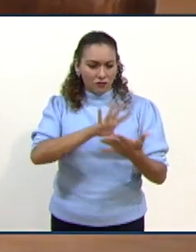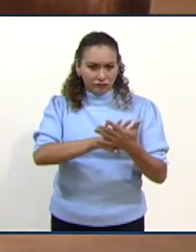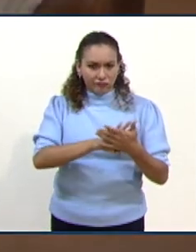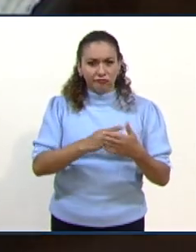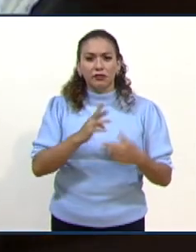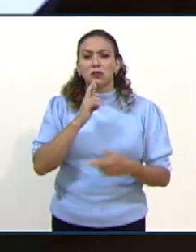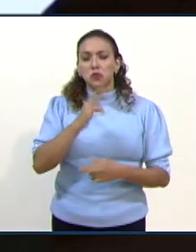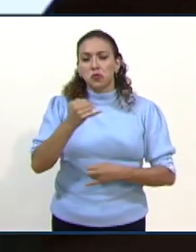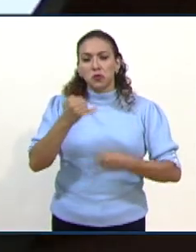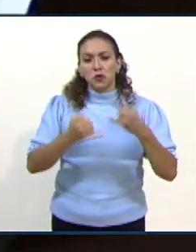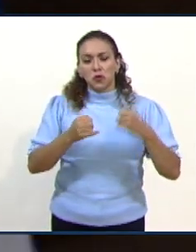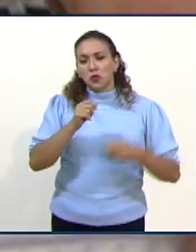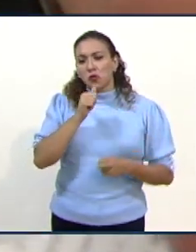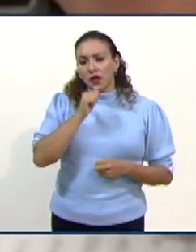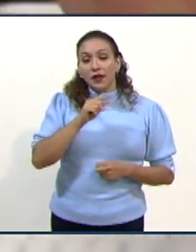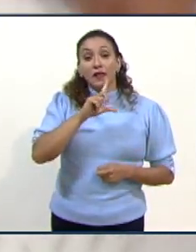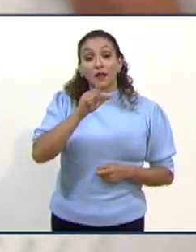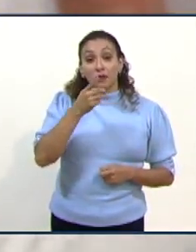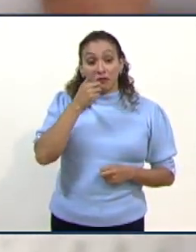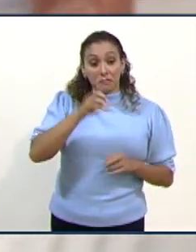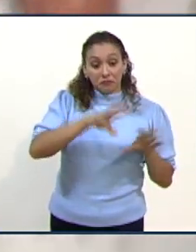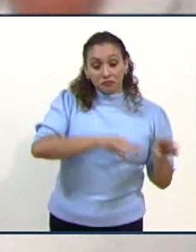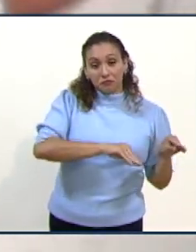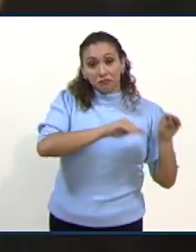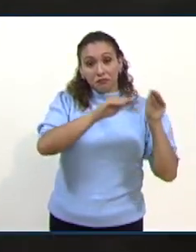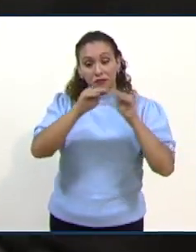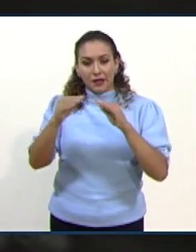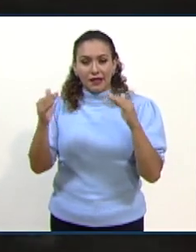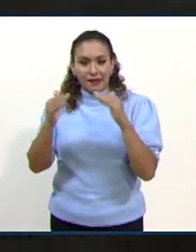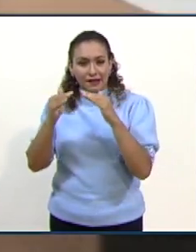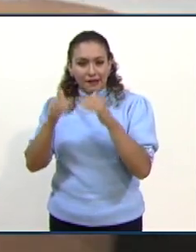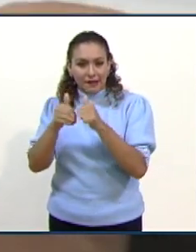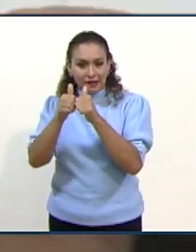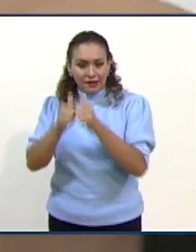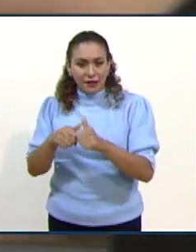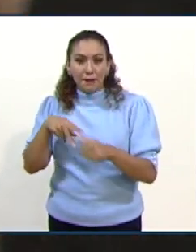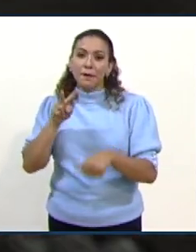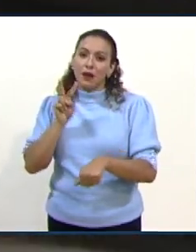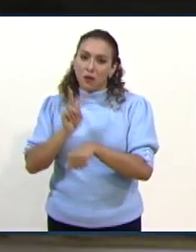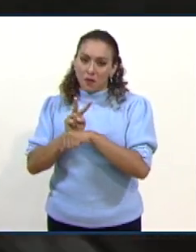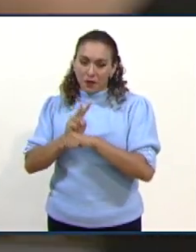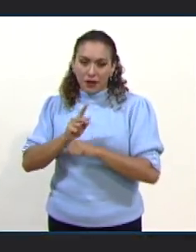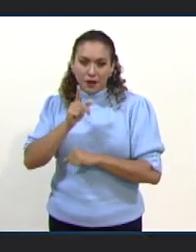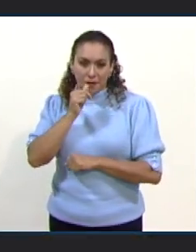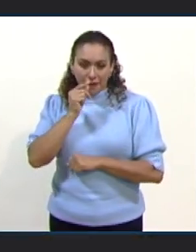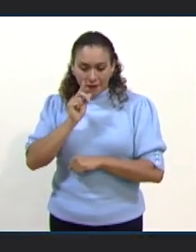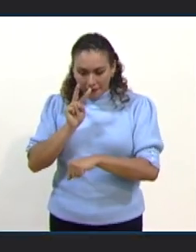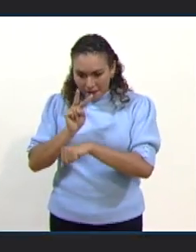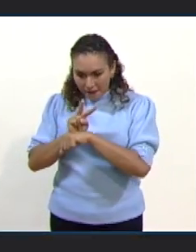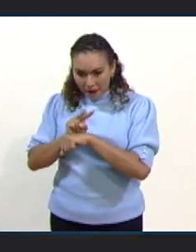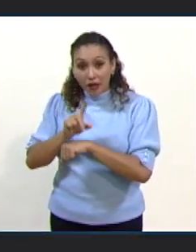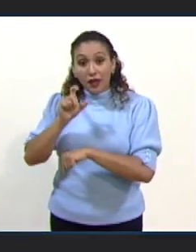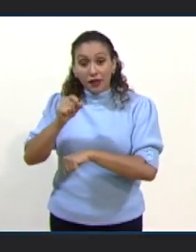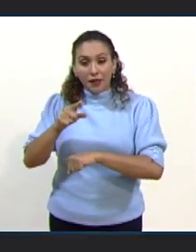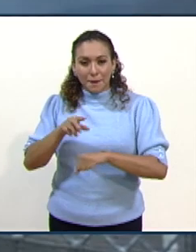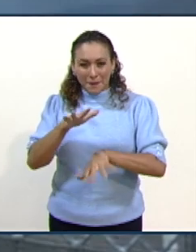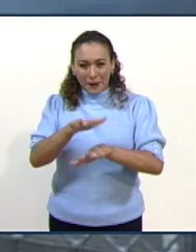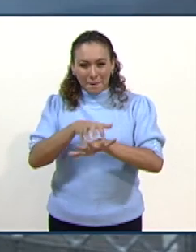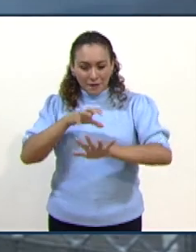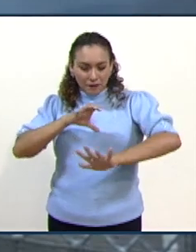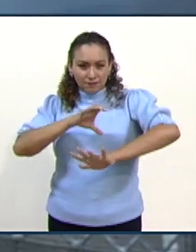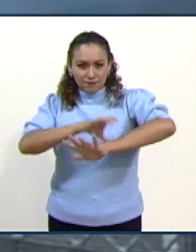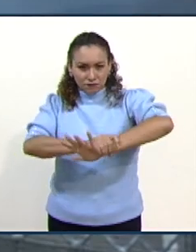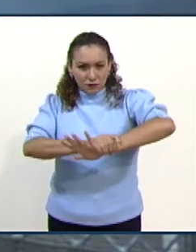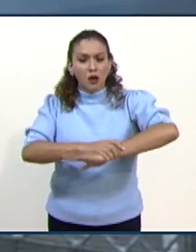el arraigo domiciliario con vigilancia de la Policía Federal Ministerial y el uso de localizador electrónico, cuyo